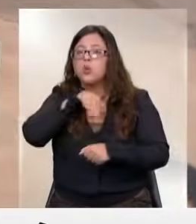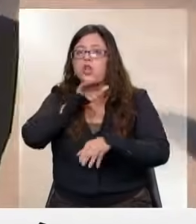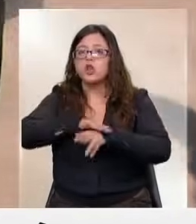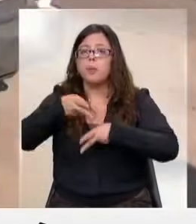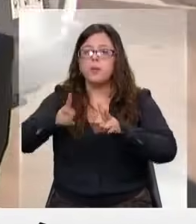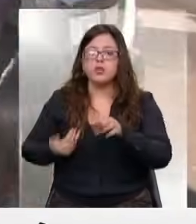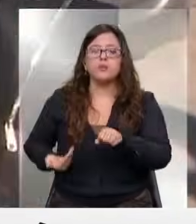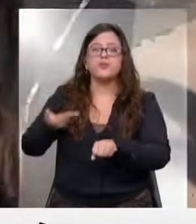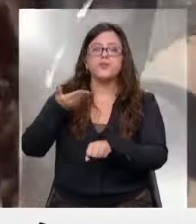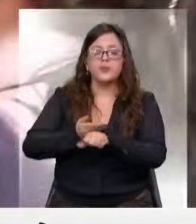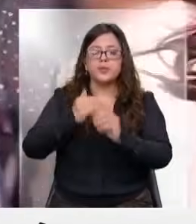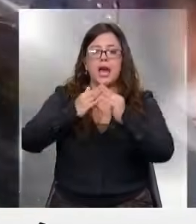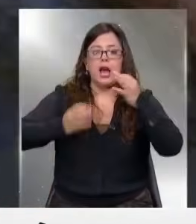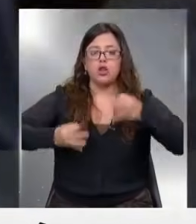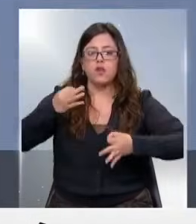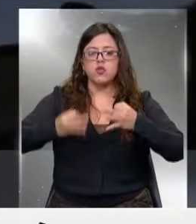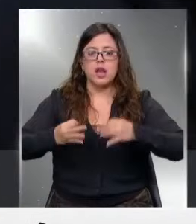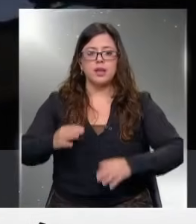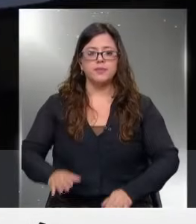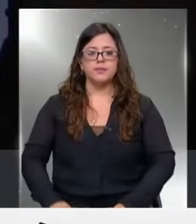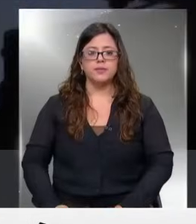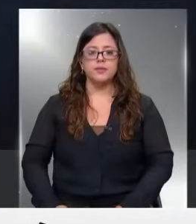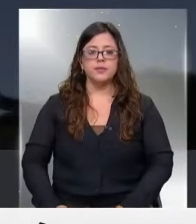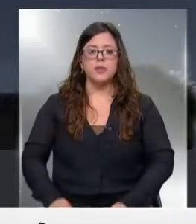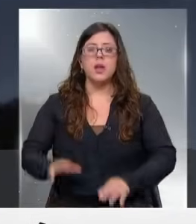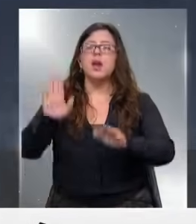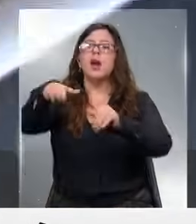ha solicitado al tribunal.